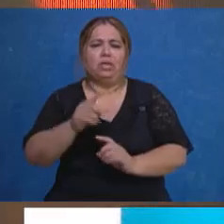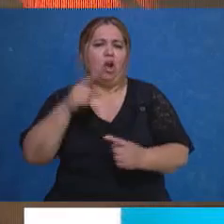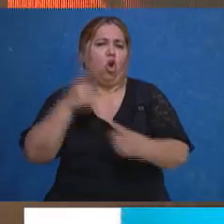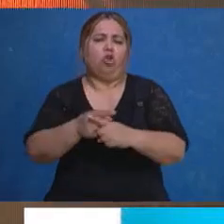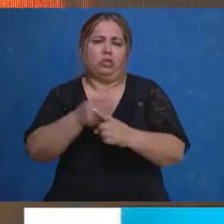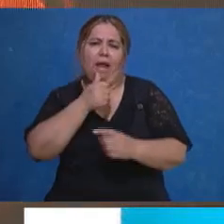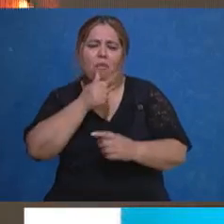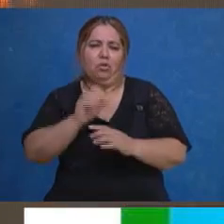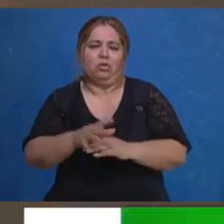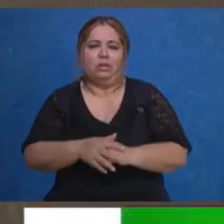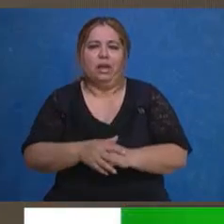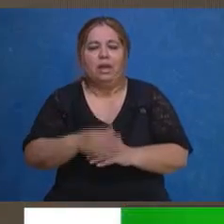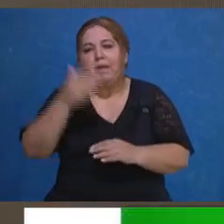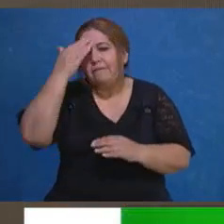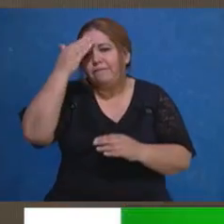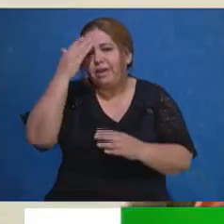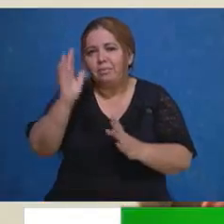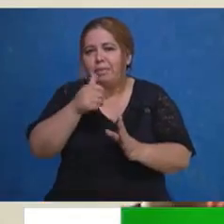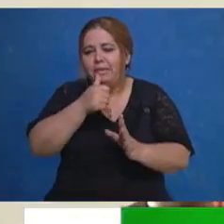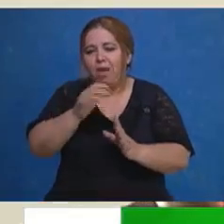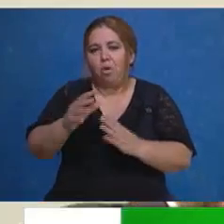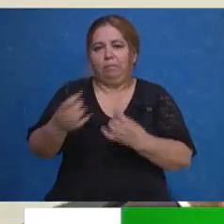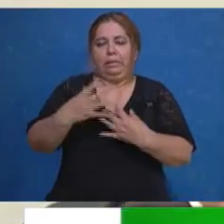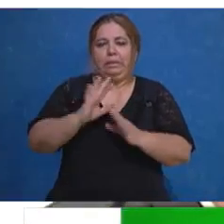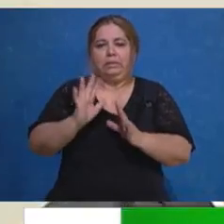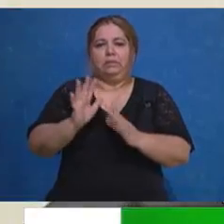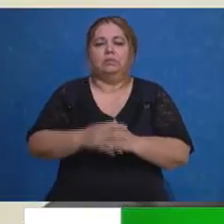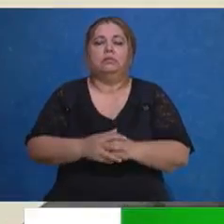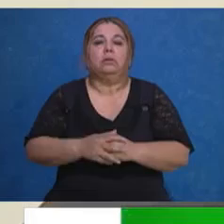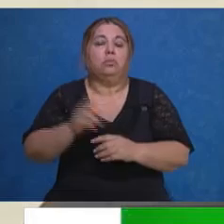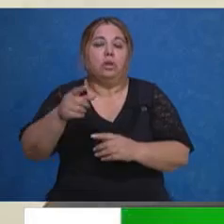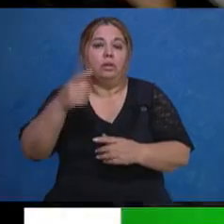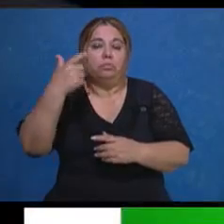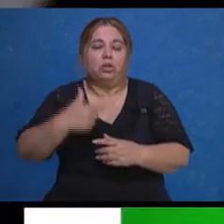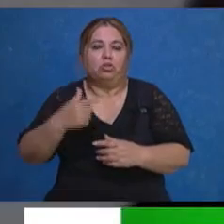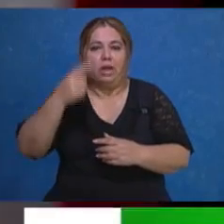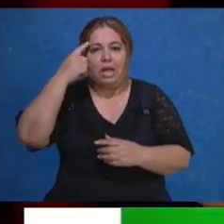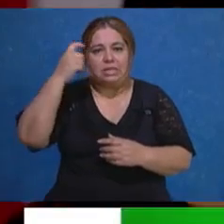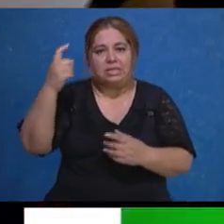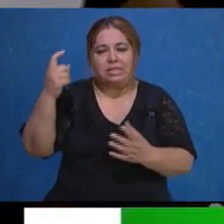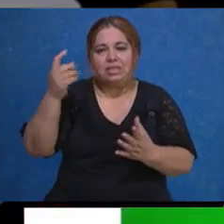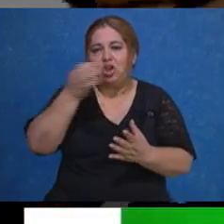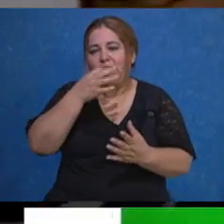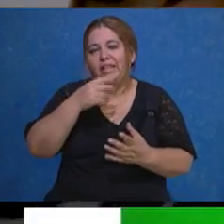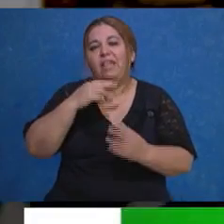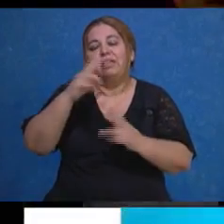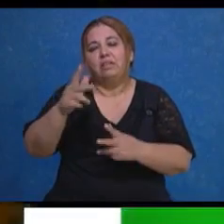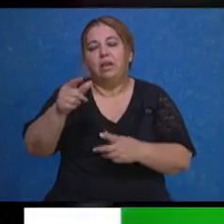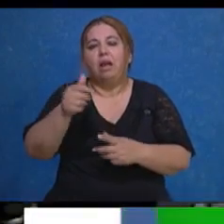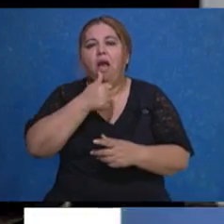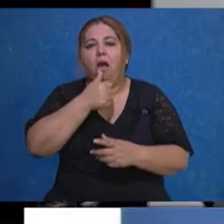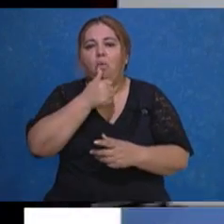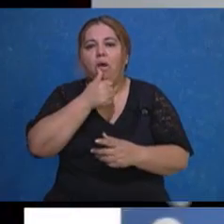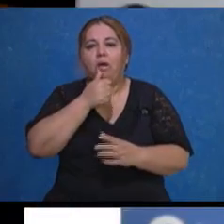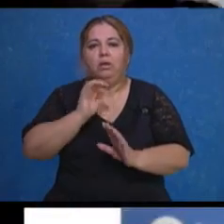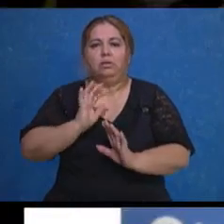aseguran que esto se trata de una tortura porque esta persona es un paciente psiquiátrico que tiene fobia al agua. Esto lo